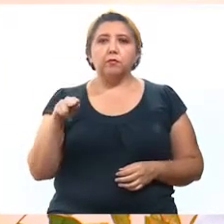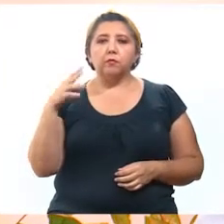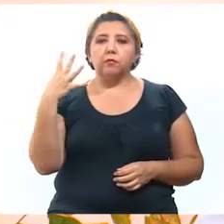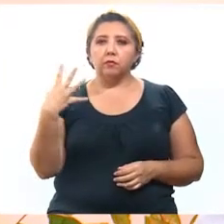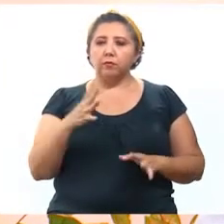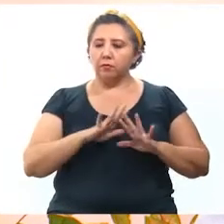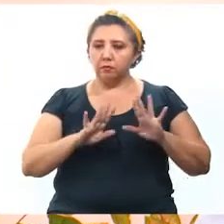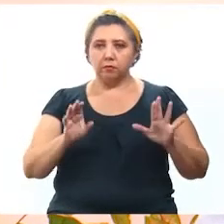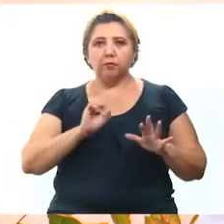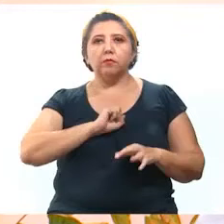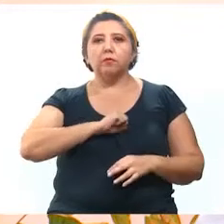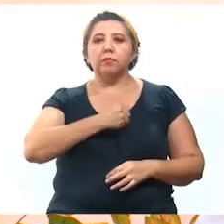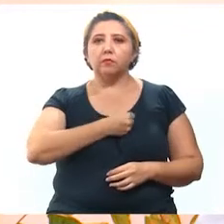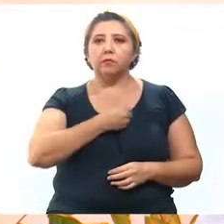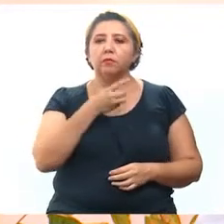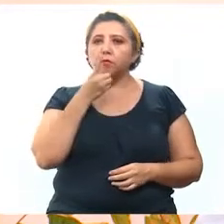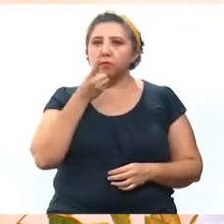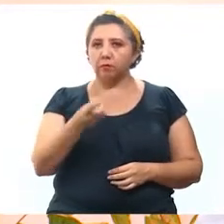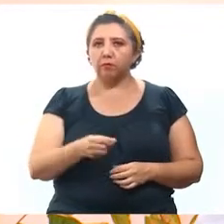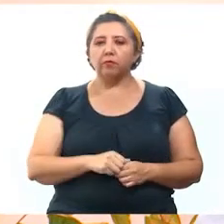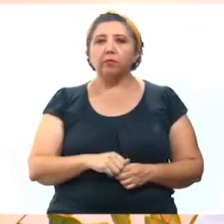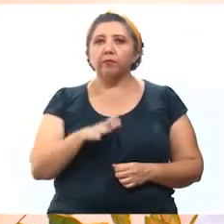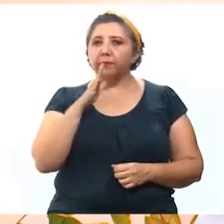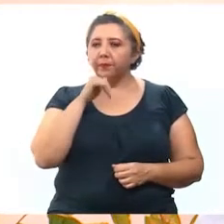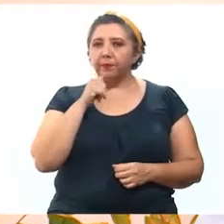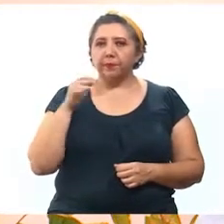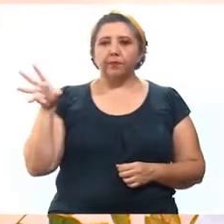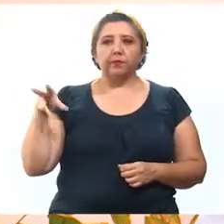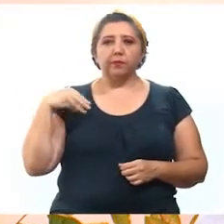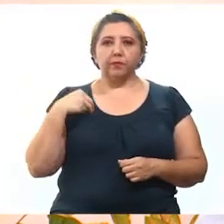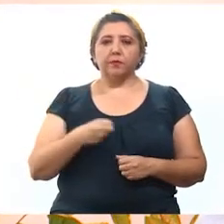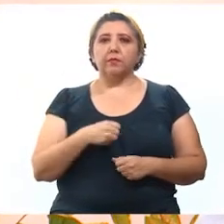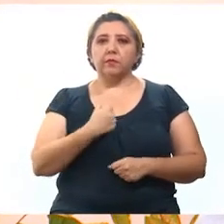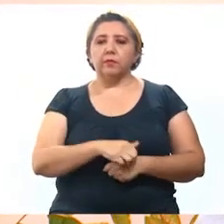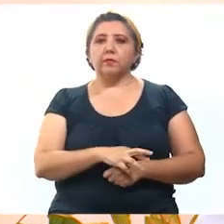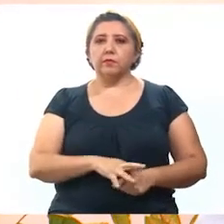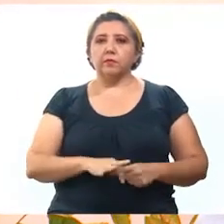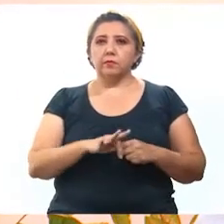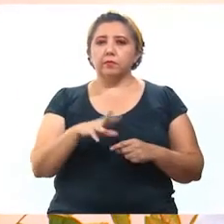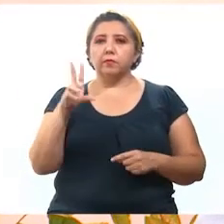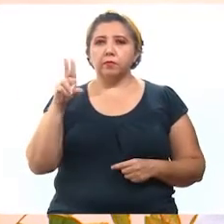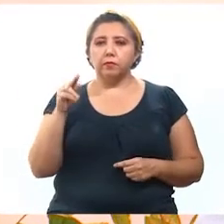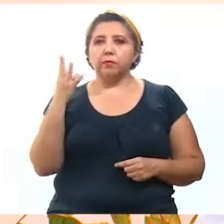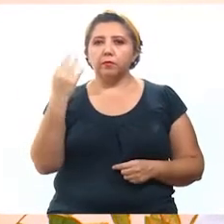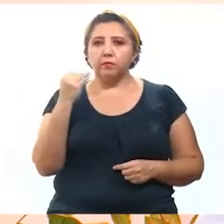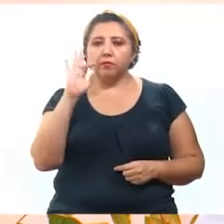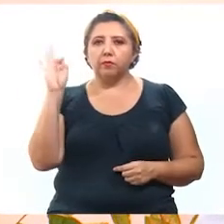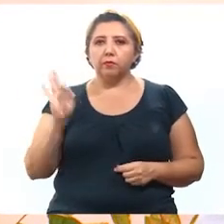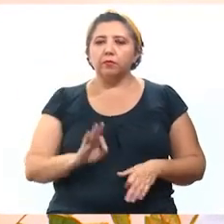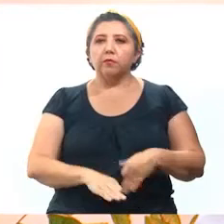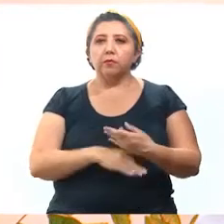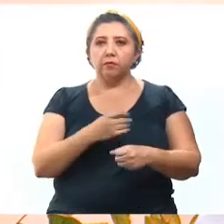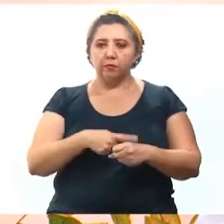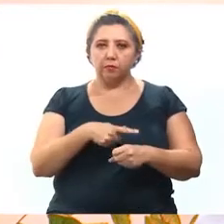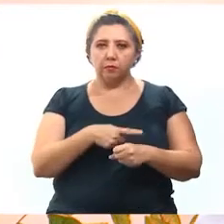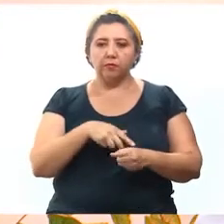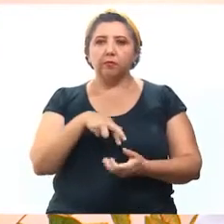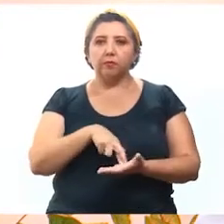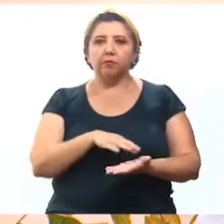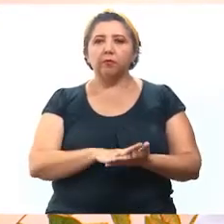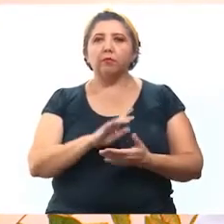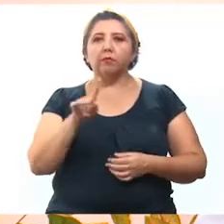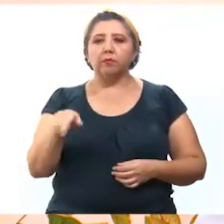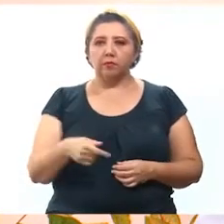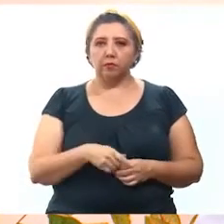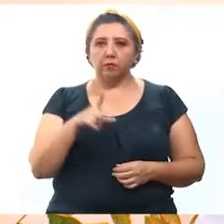67.384 pacientes ya se recuperaron, no presentan síntomas ni pueden contagiar. Esta cifra representa el 89% del total de contagios registrados,